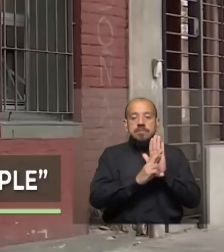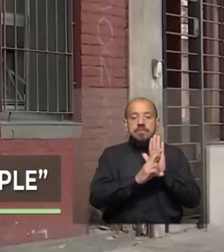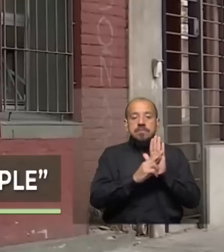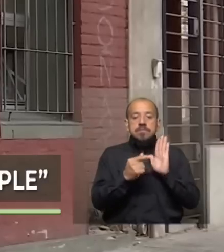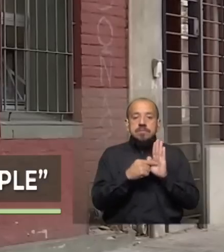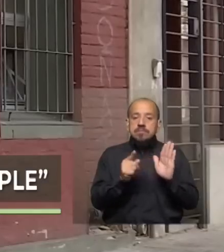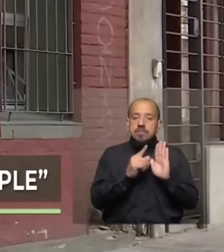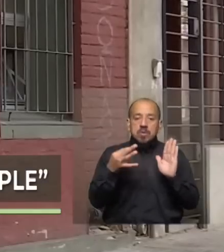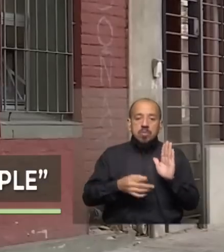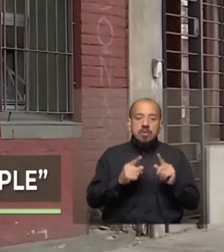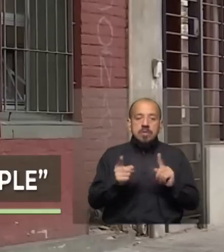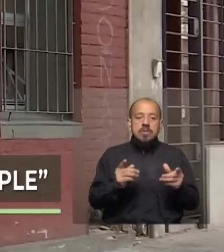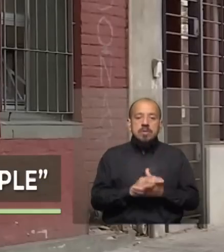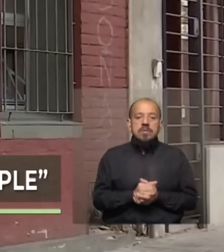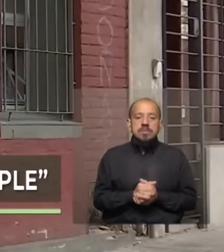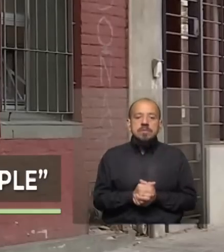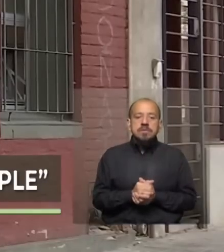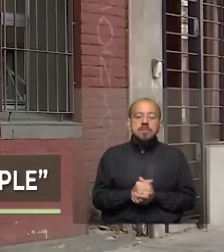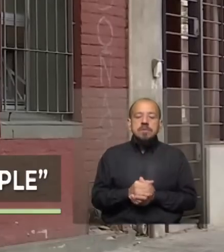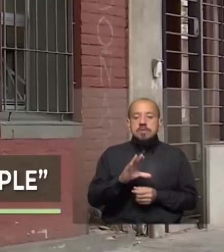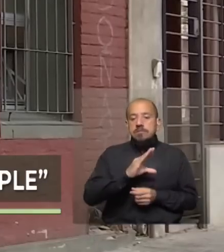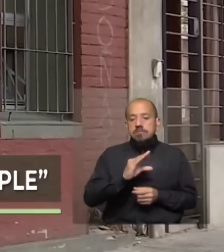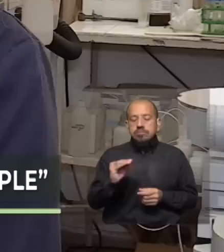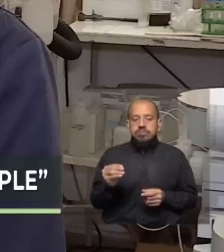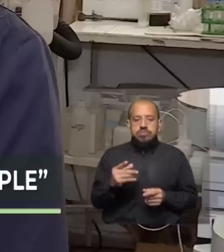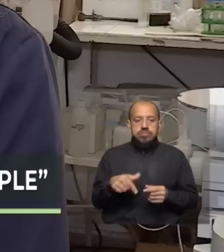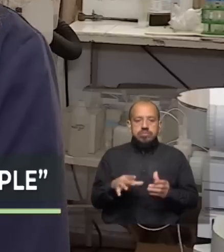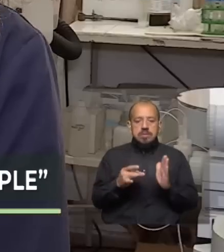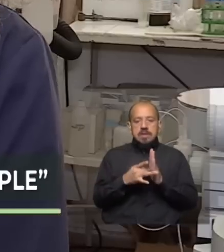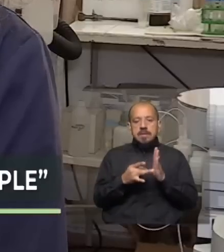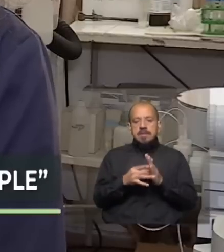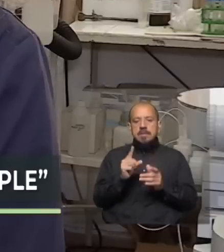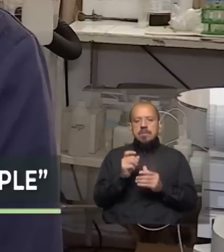no se cumple esto baja el nivel de la calidad del agua